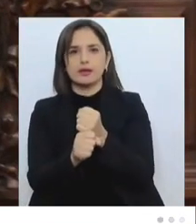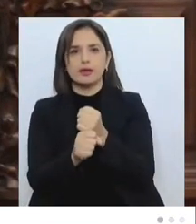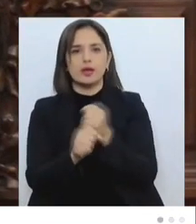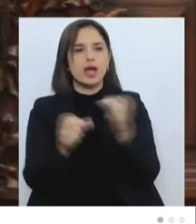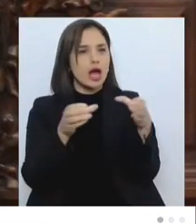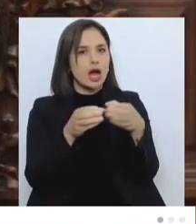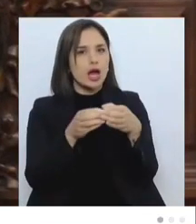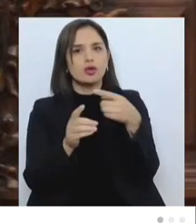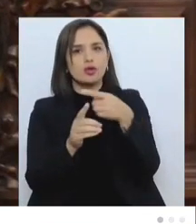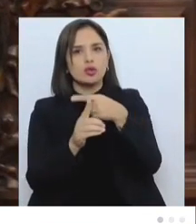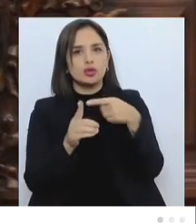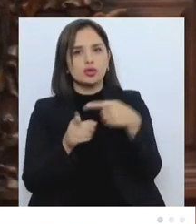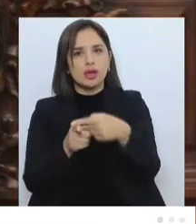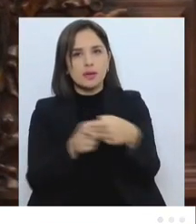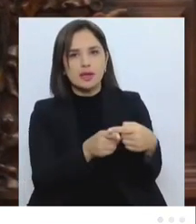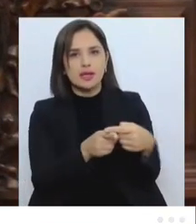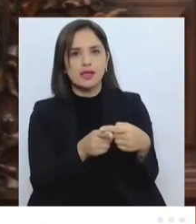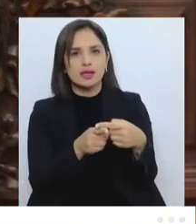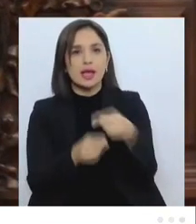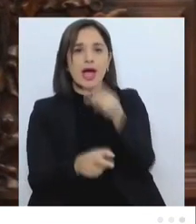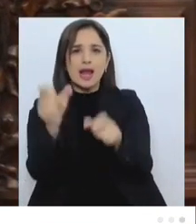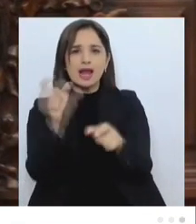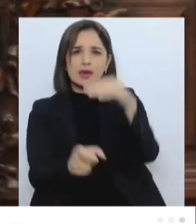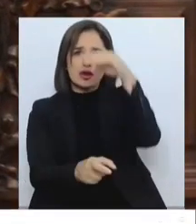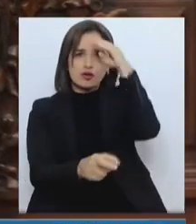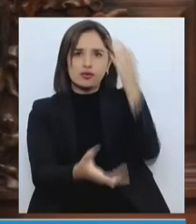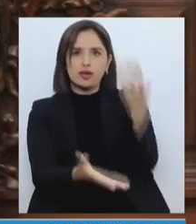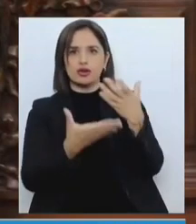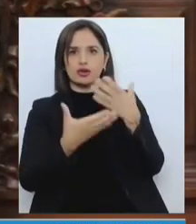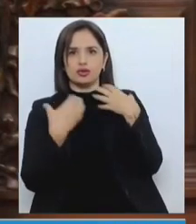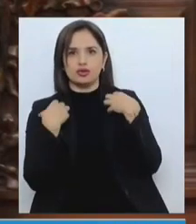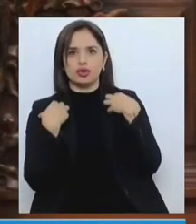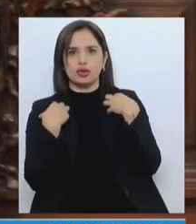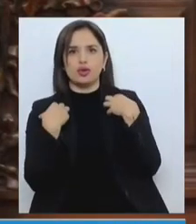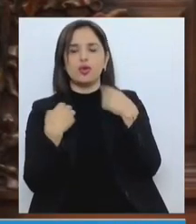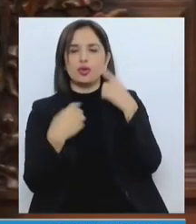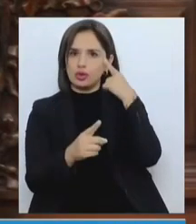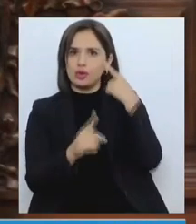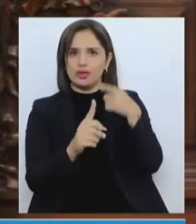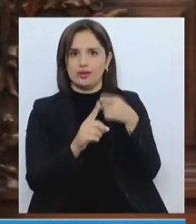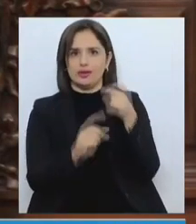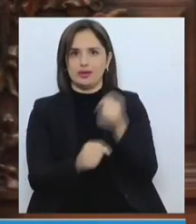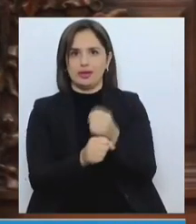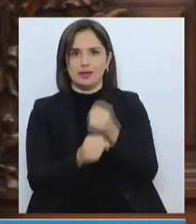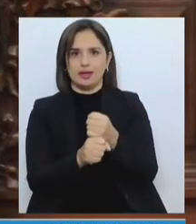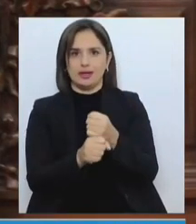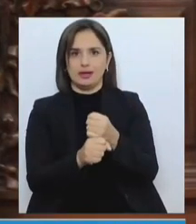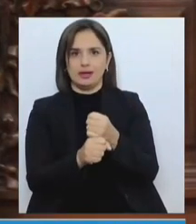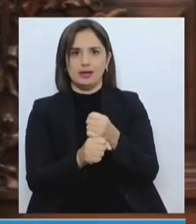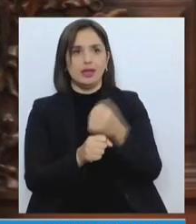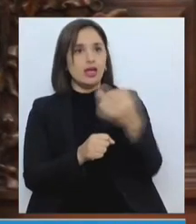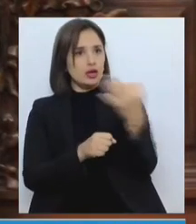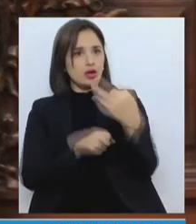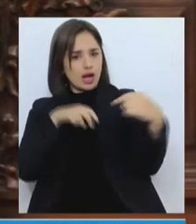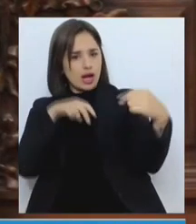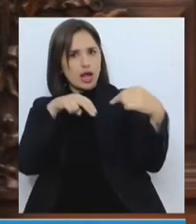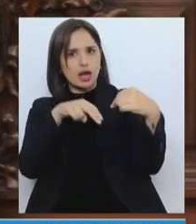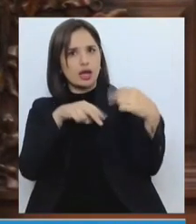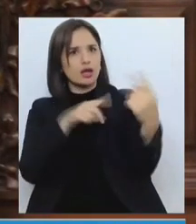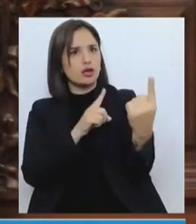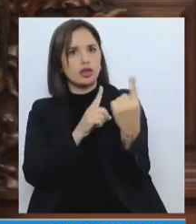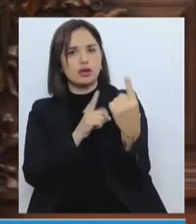a la gente que confió en nosotros y nos entregó una misión, que nos dijo en la calle: escriban